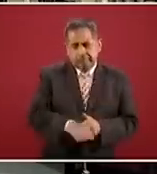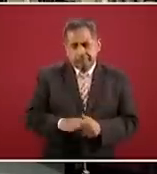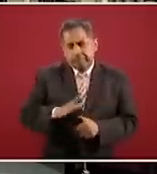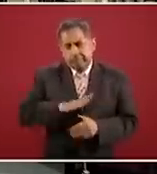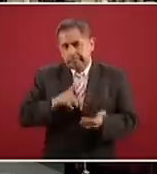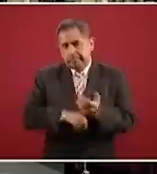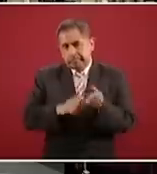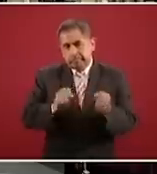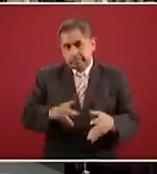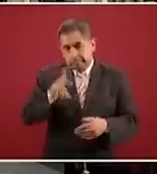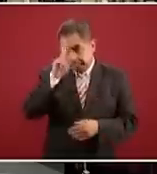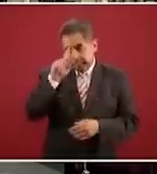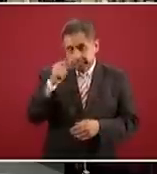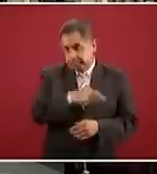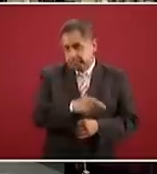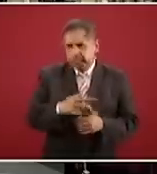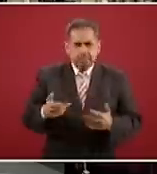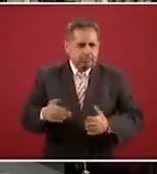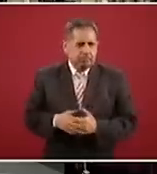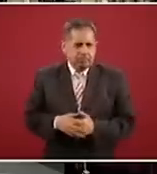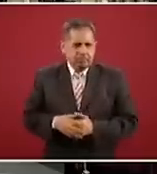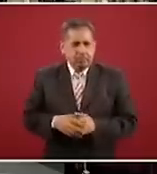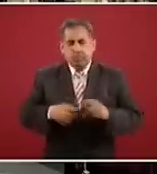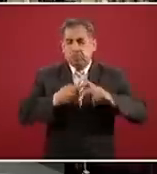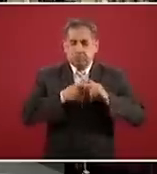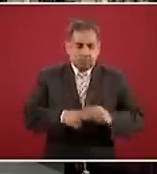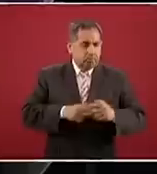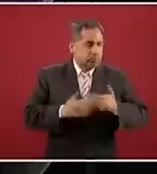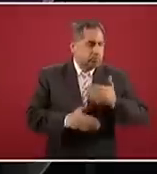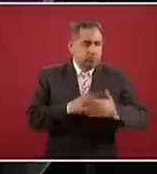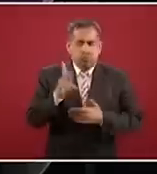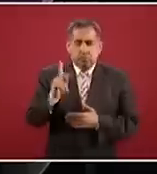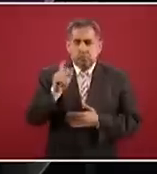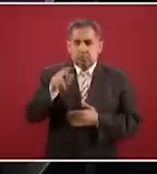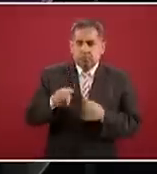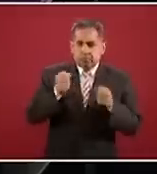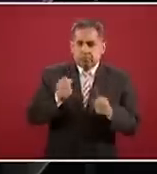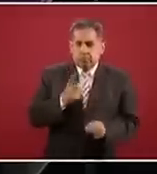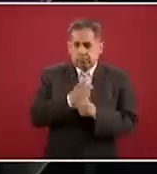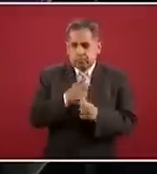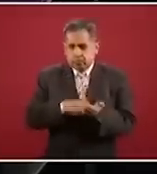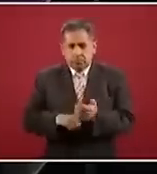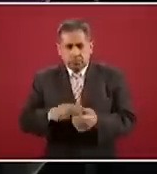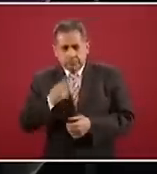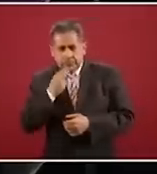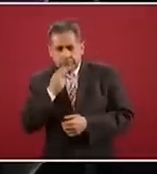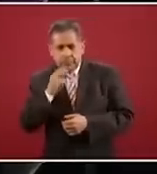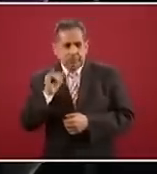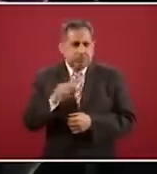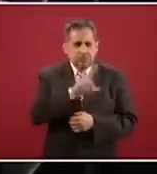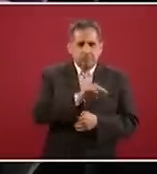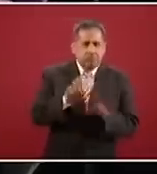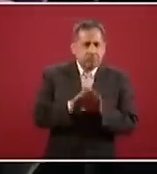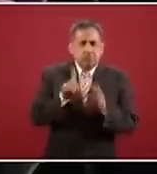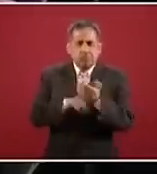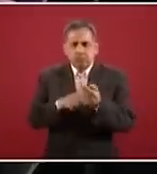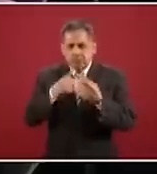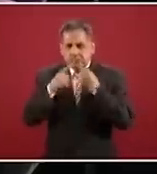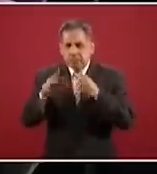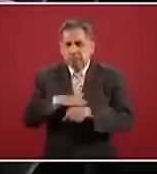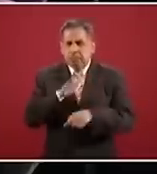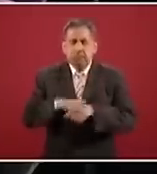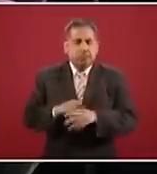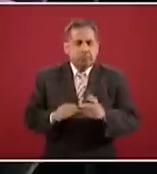tiene durante este periodo. Y bueno, ahí arrancó la estrategia de seguridad. ¿Funcionó? ¿No funcionó? ¿Cuál sería la calificación?